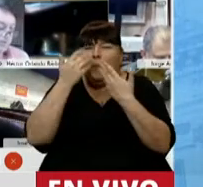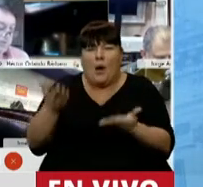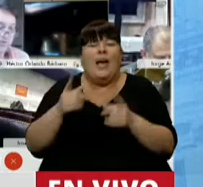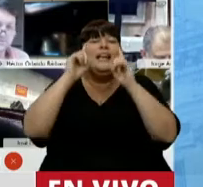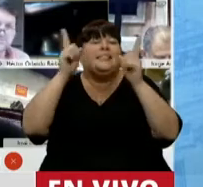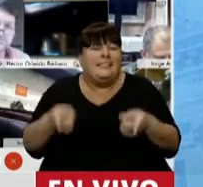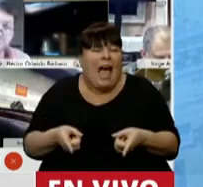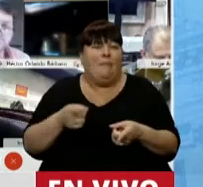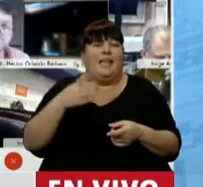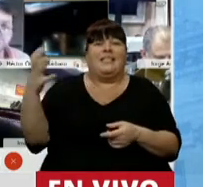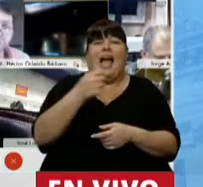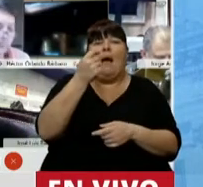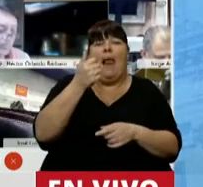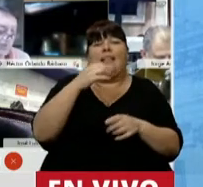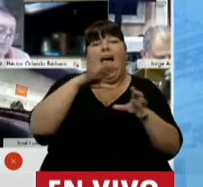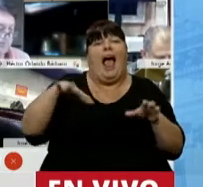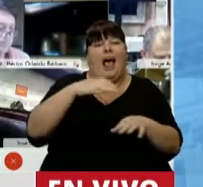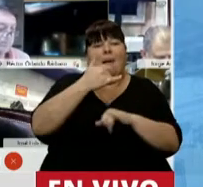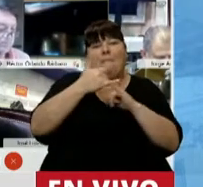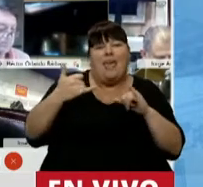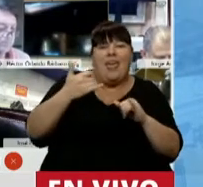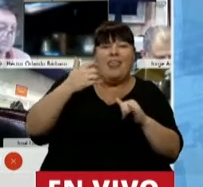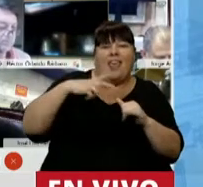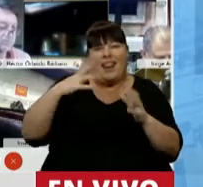le están dando manotazos a la clase media.